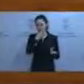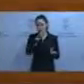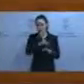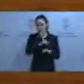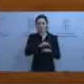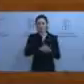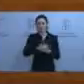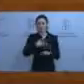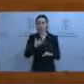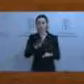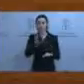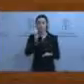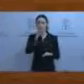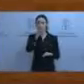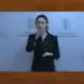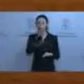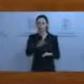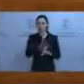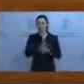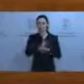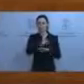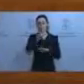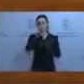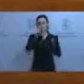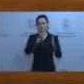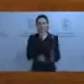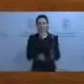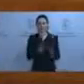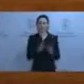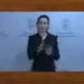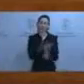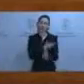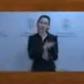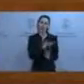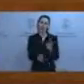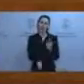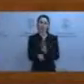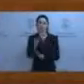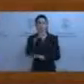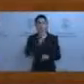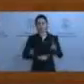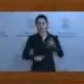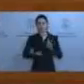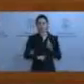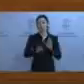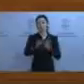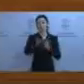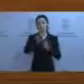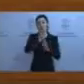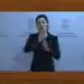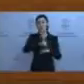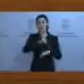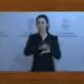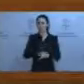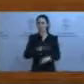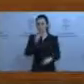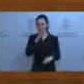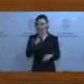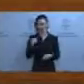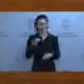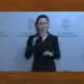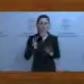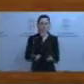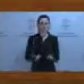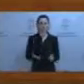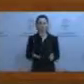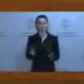y ya prometido por el consejero al respecto en los problemas que han ido saliendo recientemente, cumpliendo los dos puntos anteriores ya se cumpliría, y